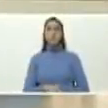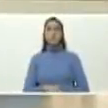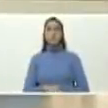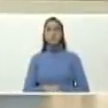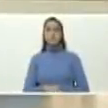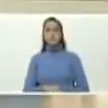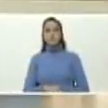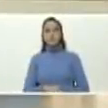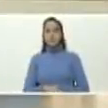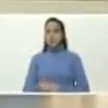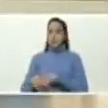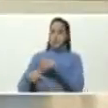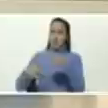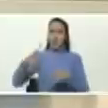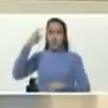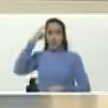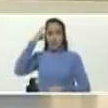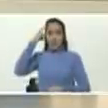han sido 3 días